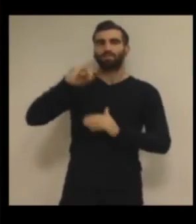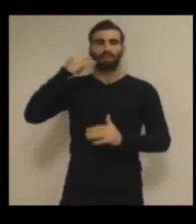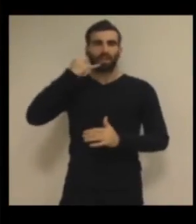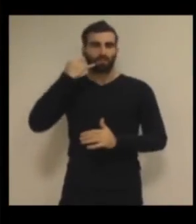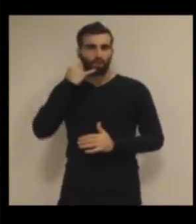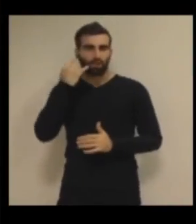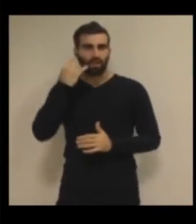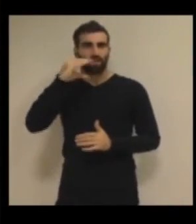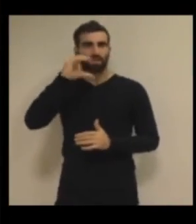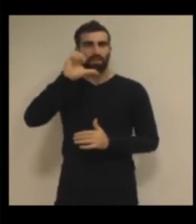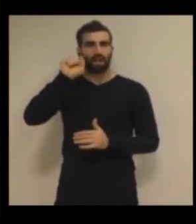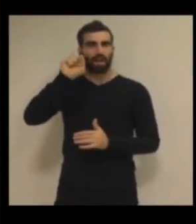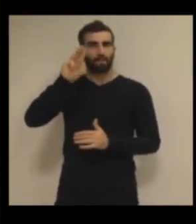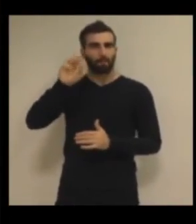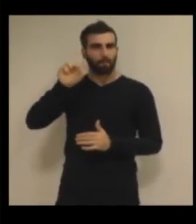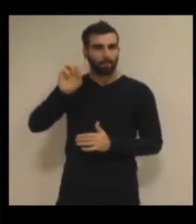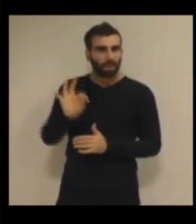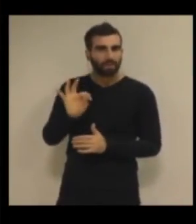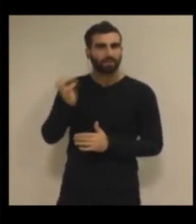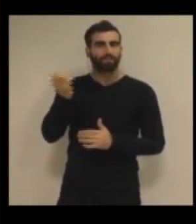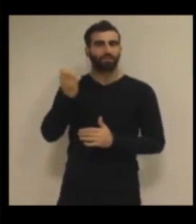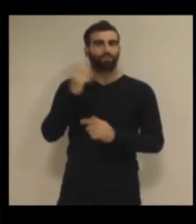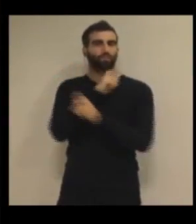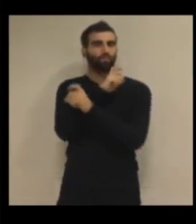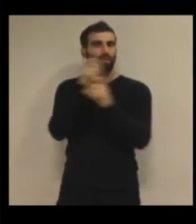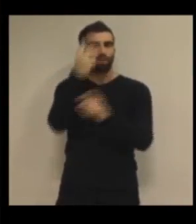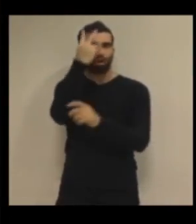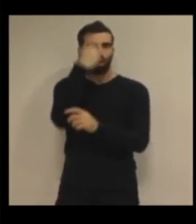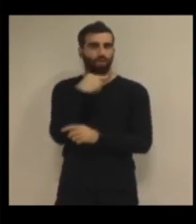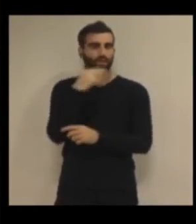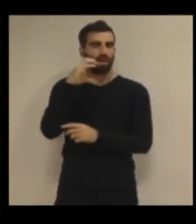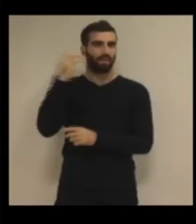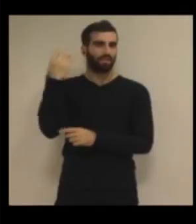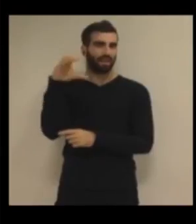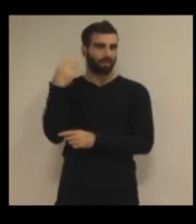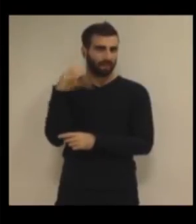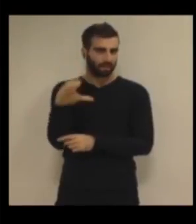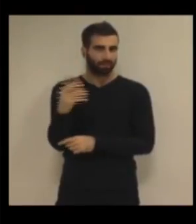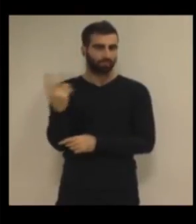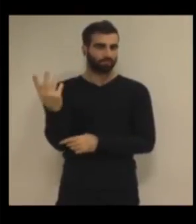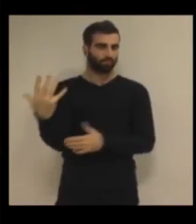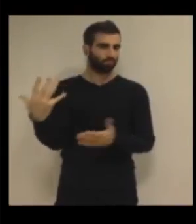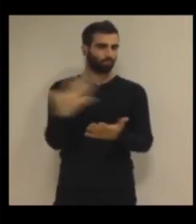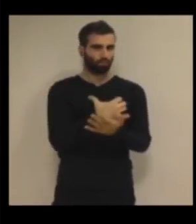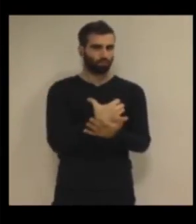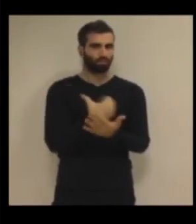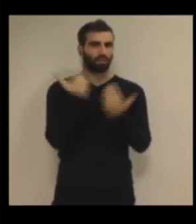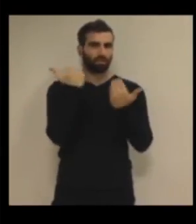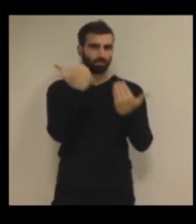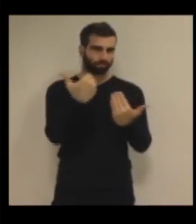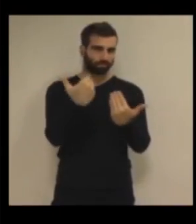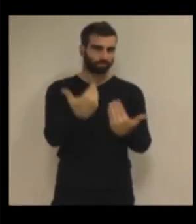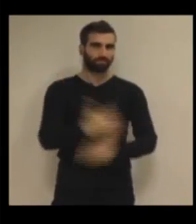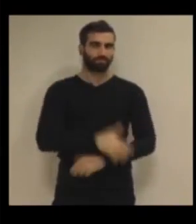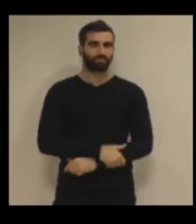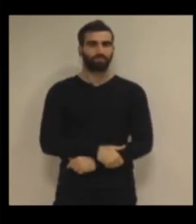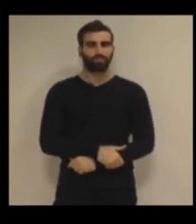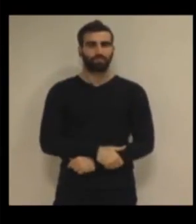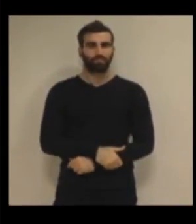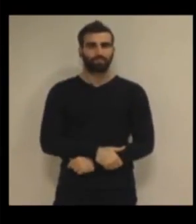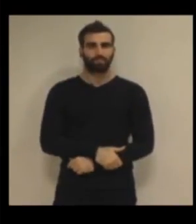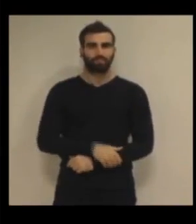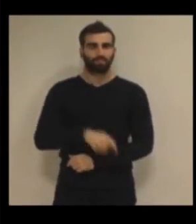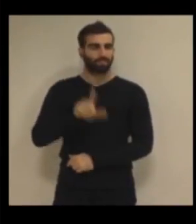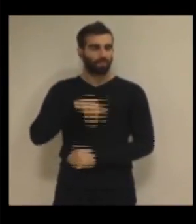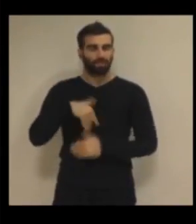León, CEAPAD, Fundación ONCE y CERN. Y dar las 100.000